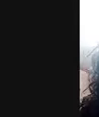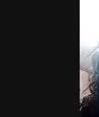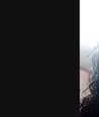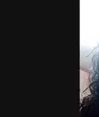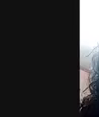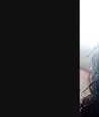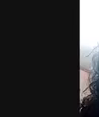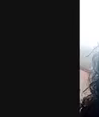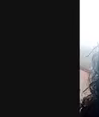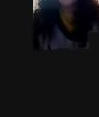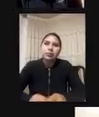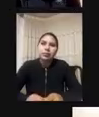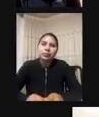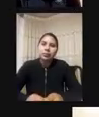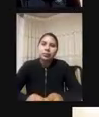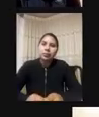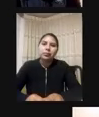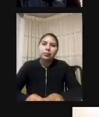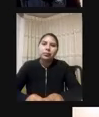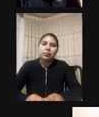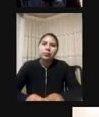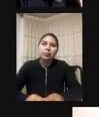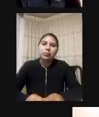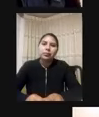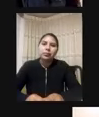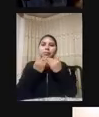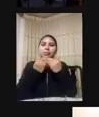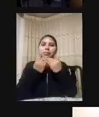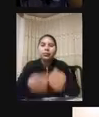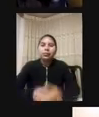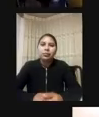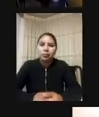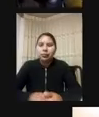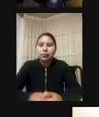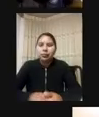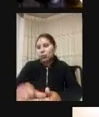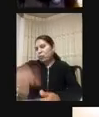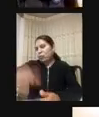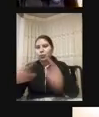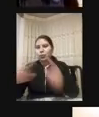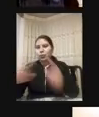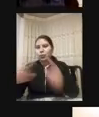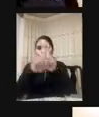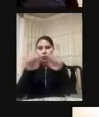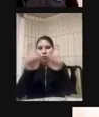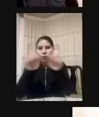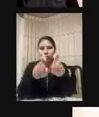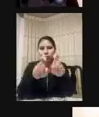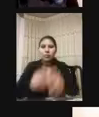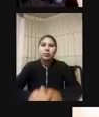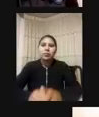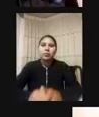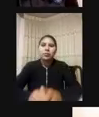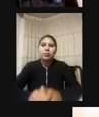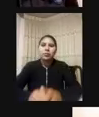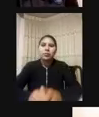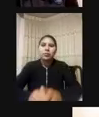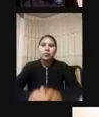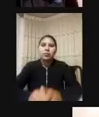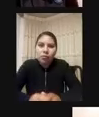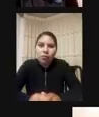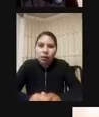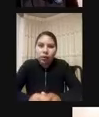Gracias, doctora Marlene Mendieta. Continuamos con otra pregunta. Nos dicen, Norma Navarro nos